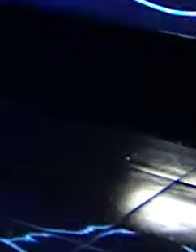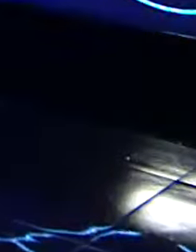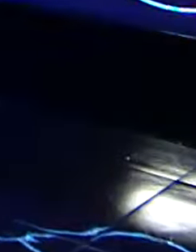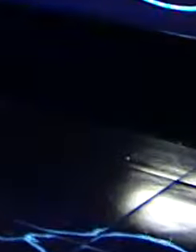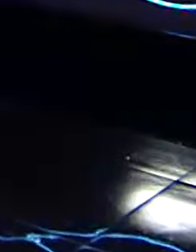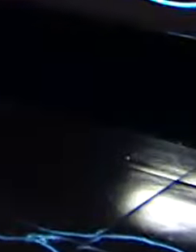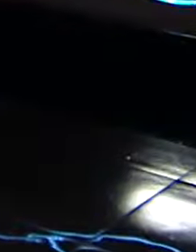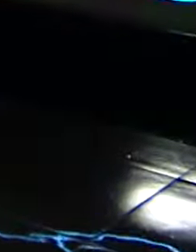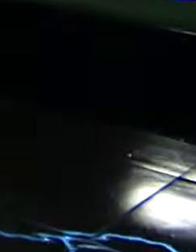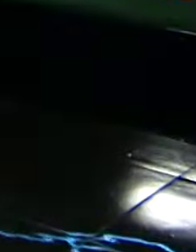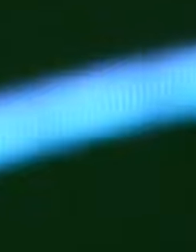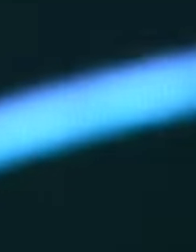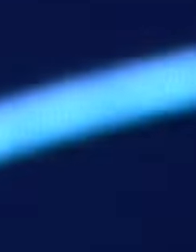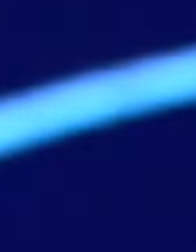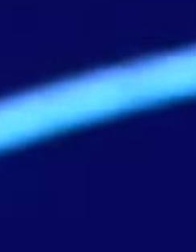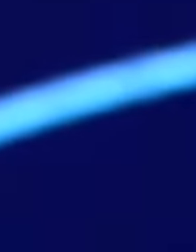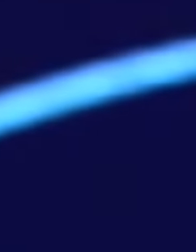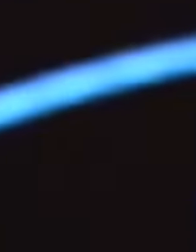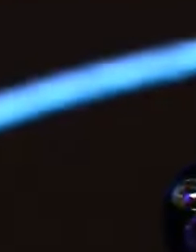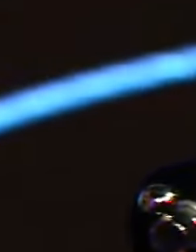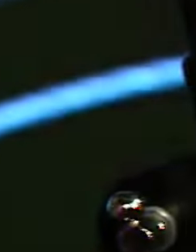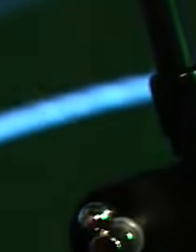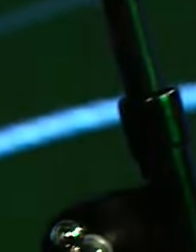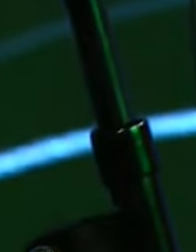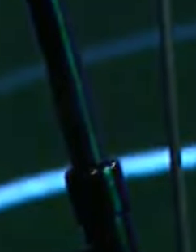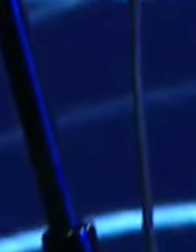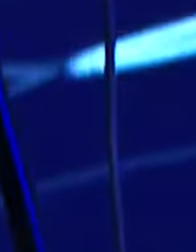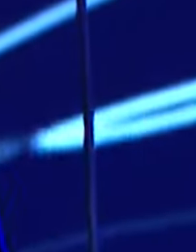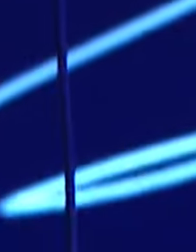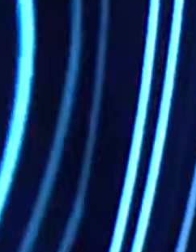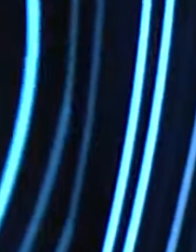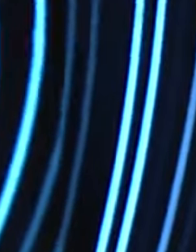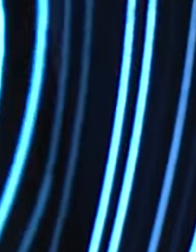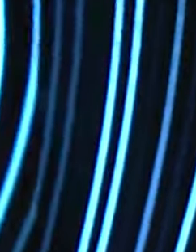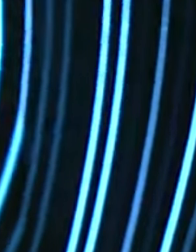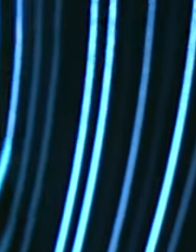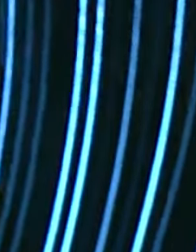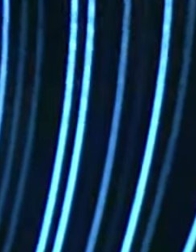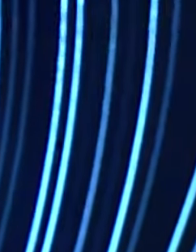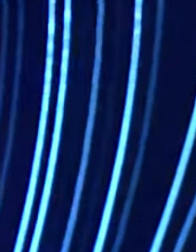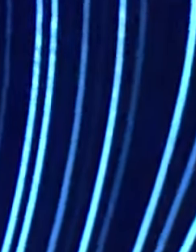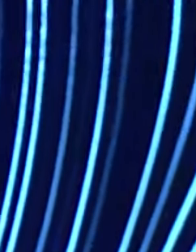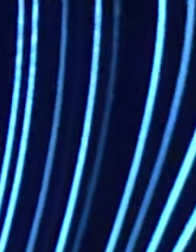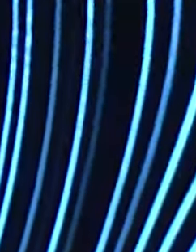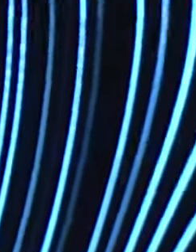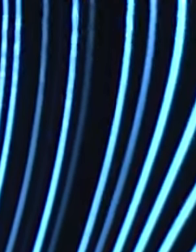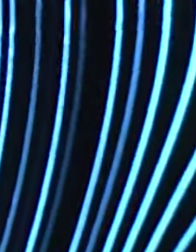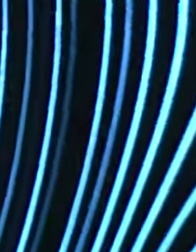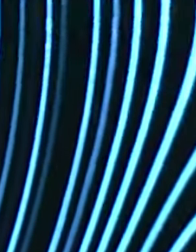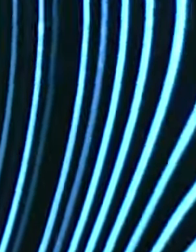Ah, ah, no vi Pokémon. Ah, ah, pero qué bajo.